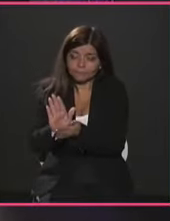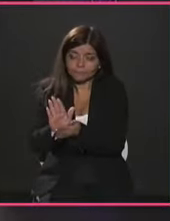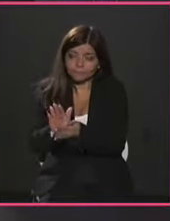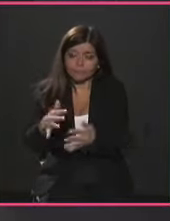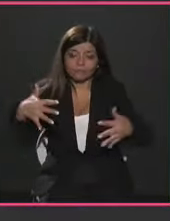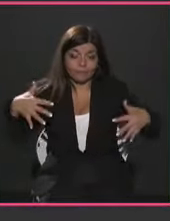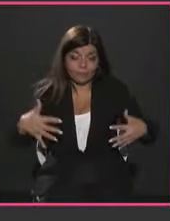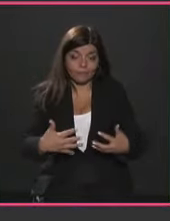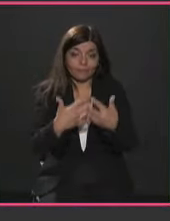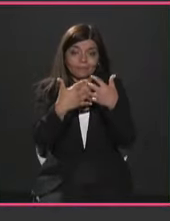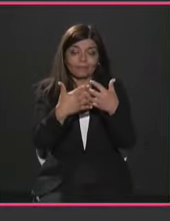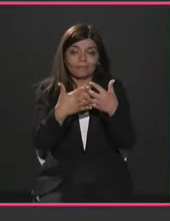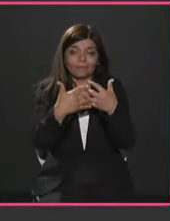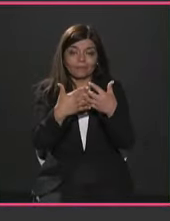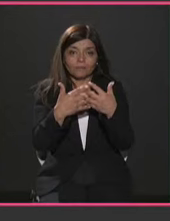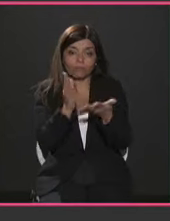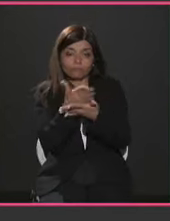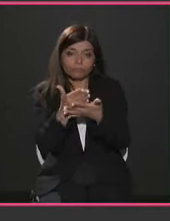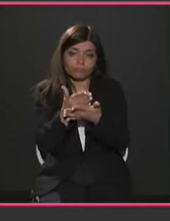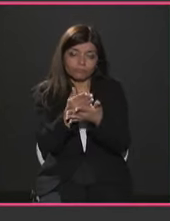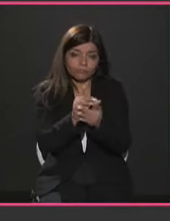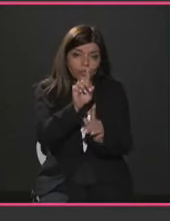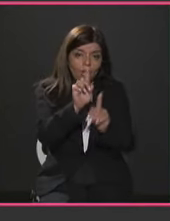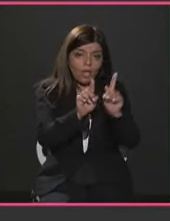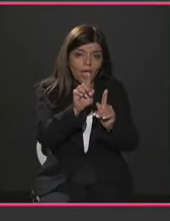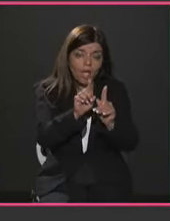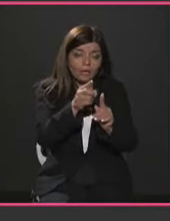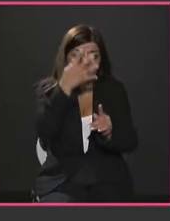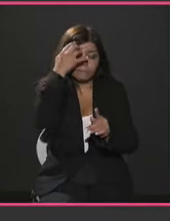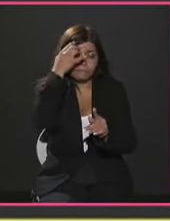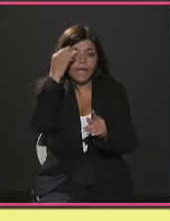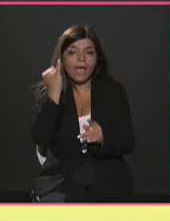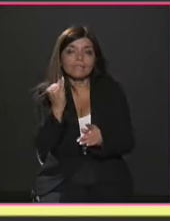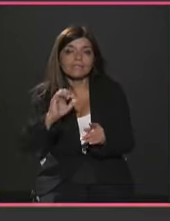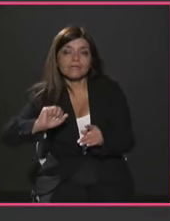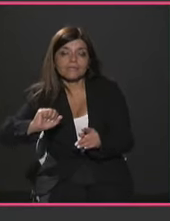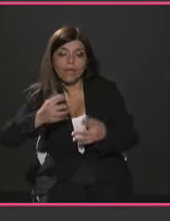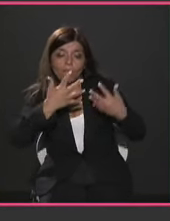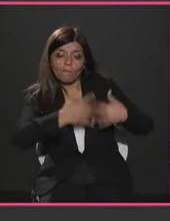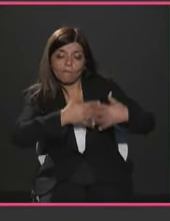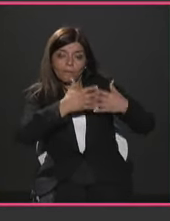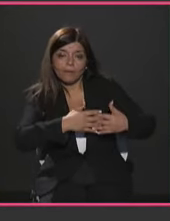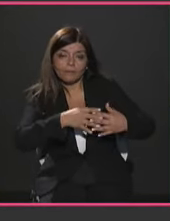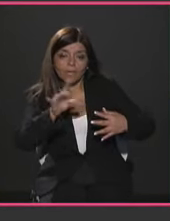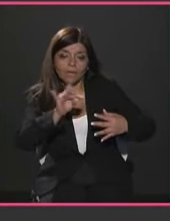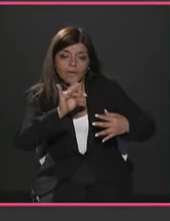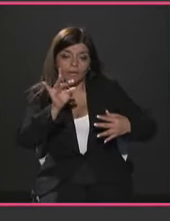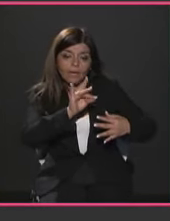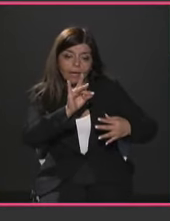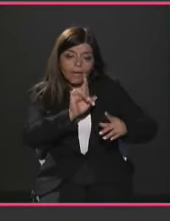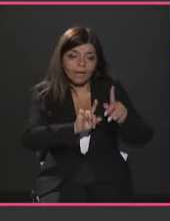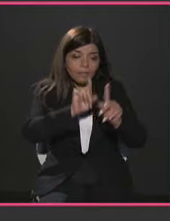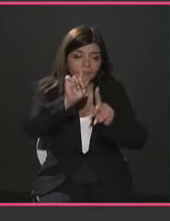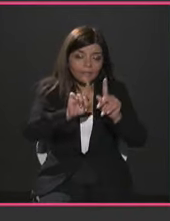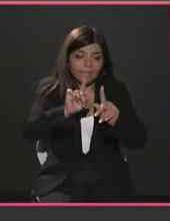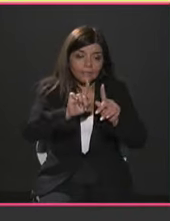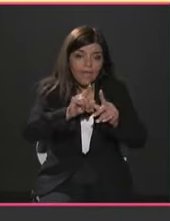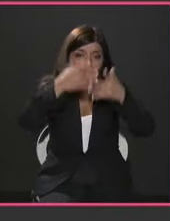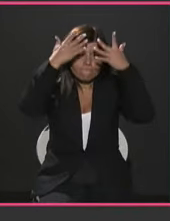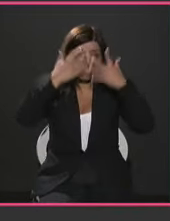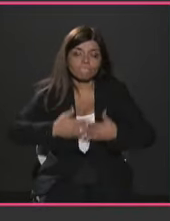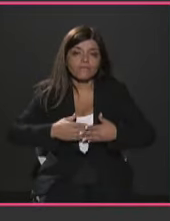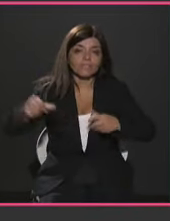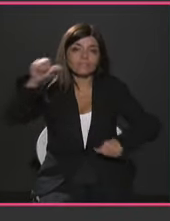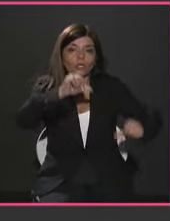de compuestos y programamos algoritmos de aprendizaje de máquin e Inteligencia artificial que son cap cap de reconocer los patrones físico químicos las